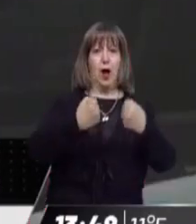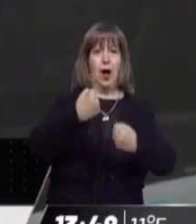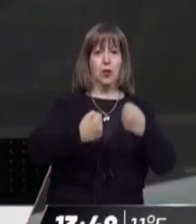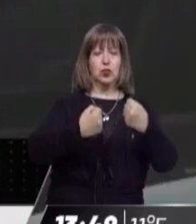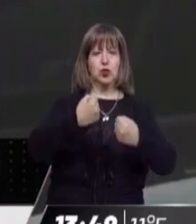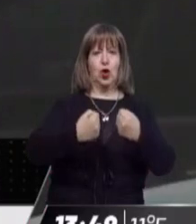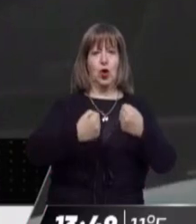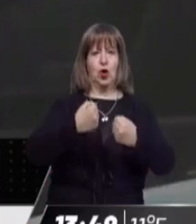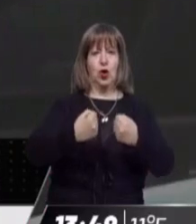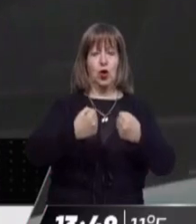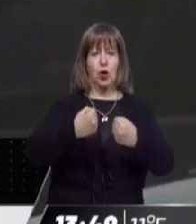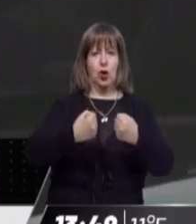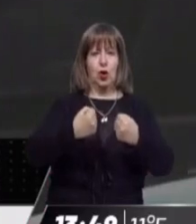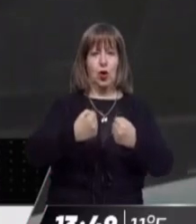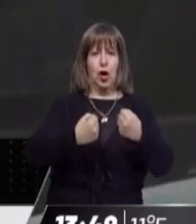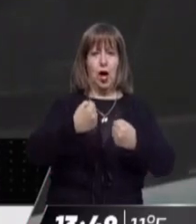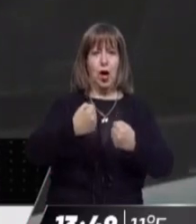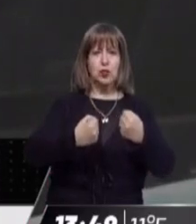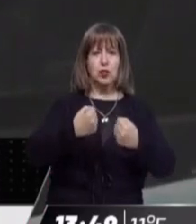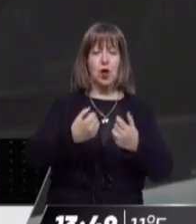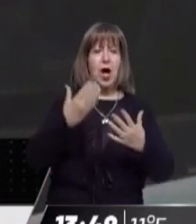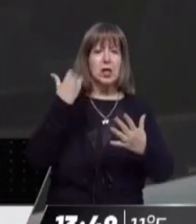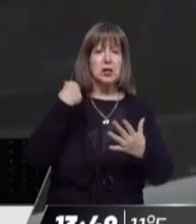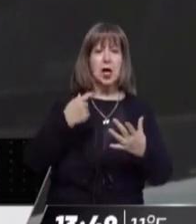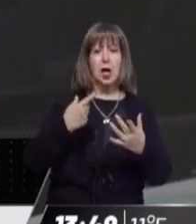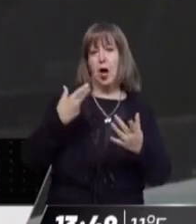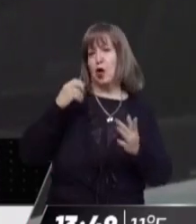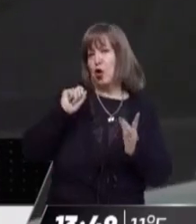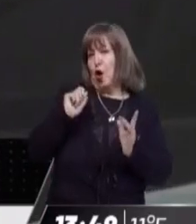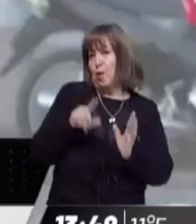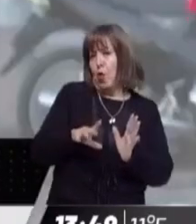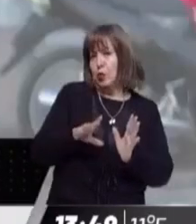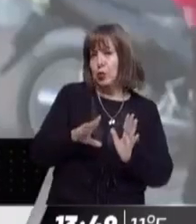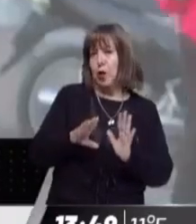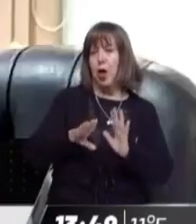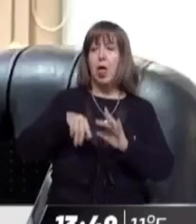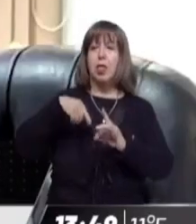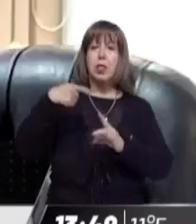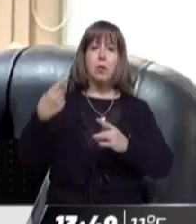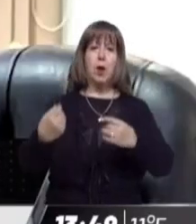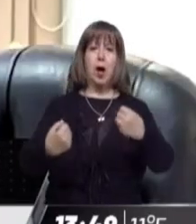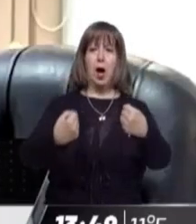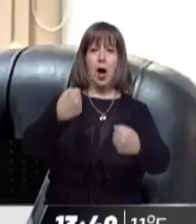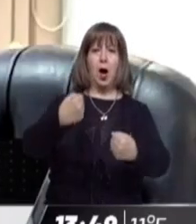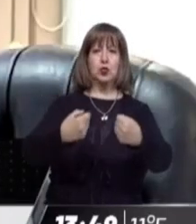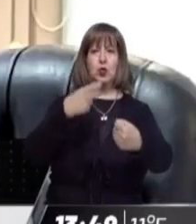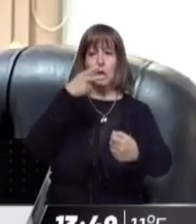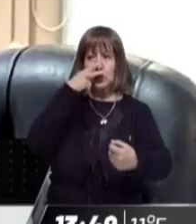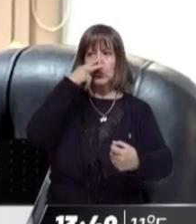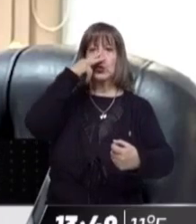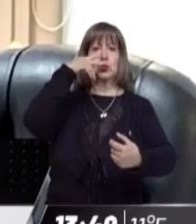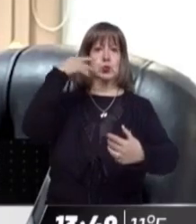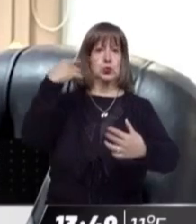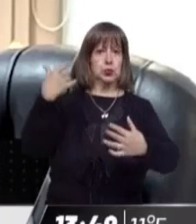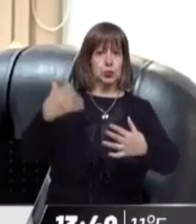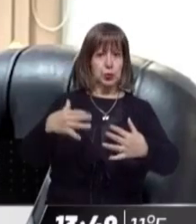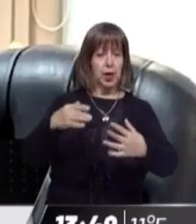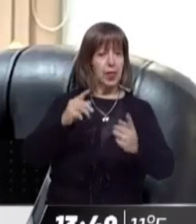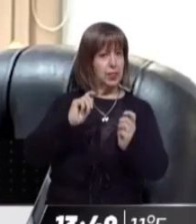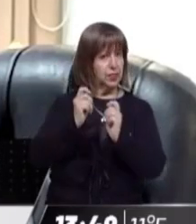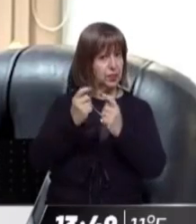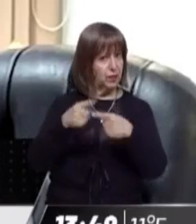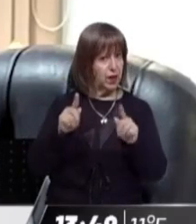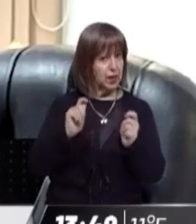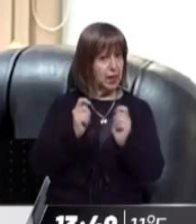a andar en uno importado que usted debe explicar dónde vive a mí no nunca se me notificó la